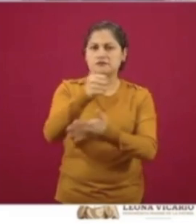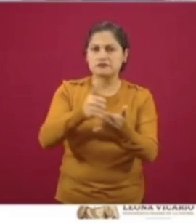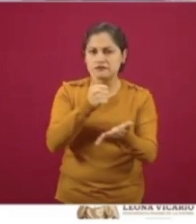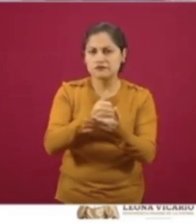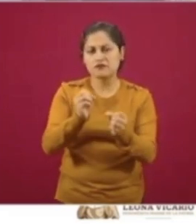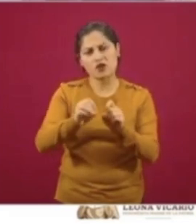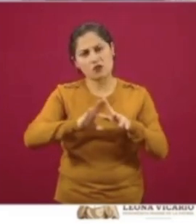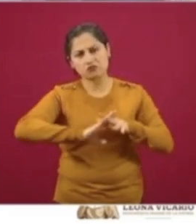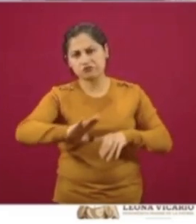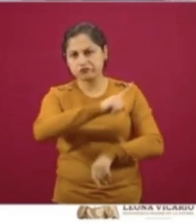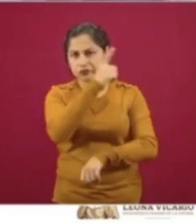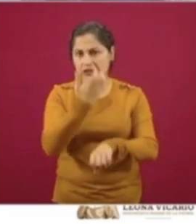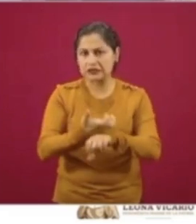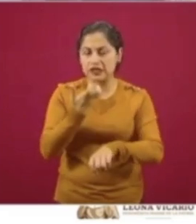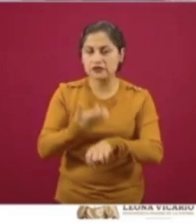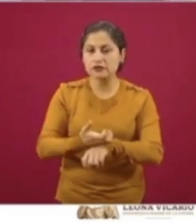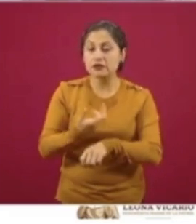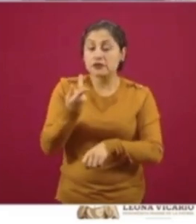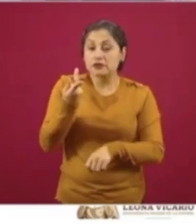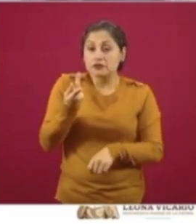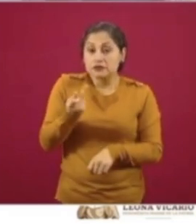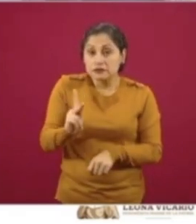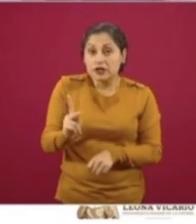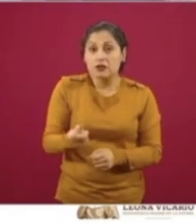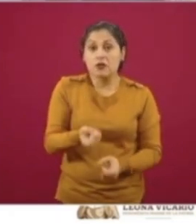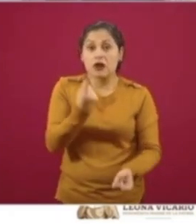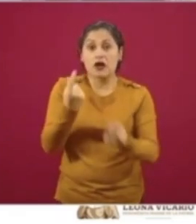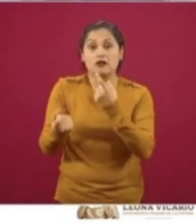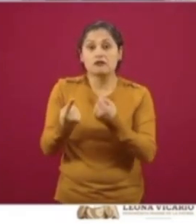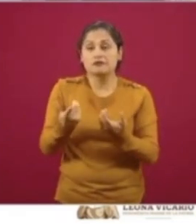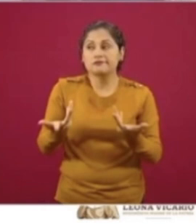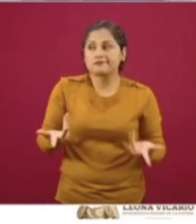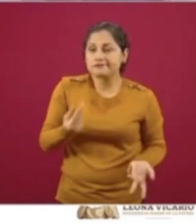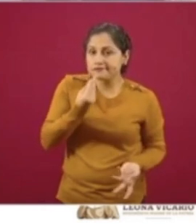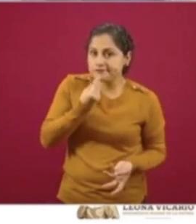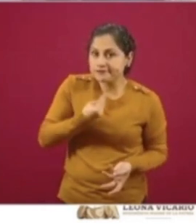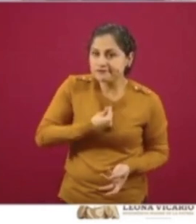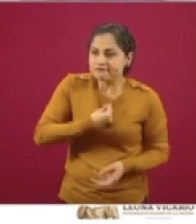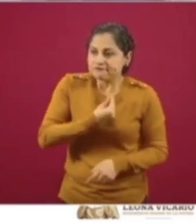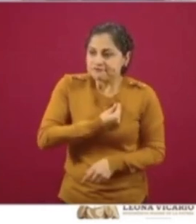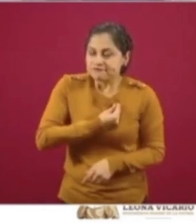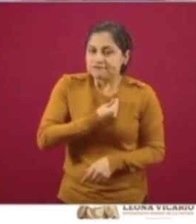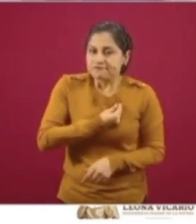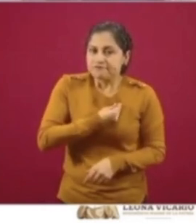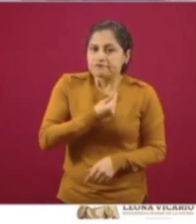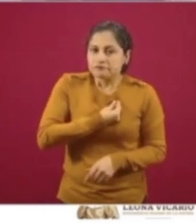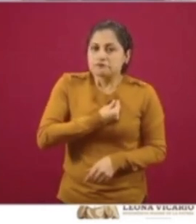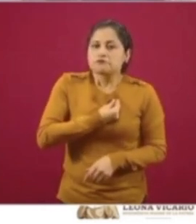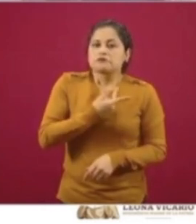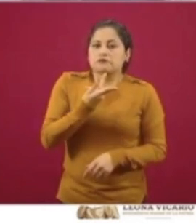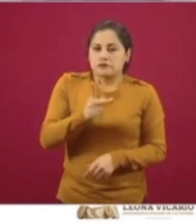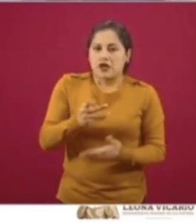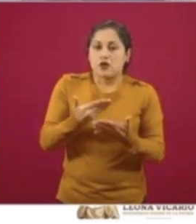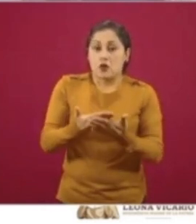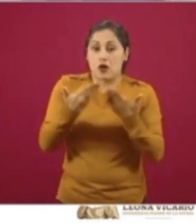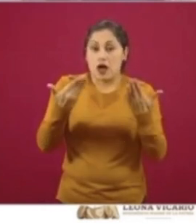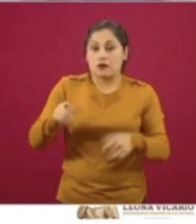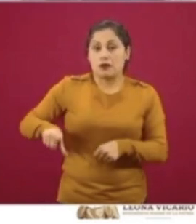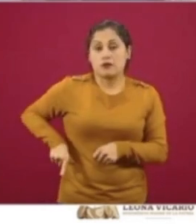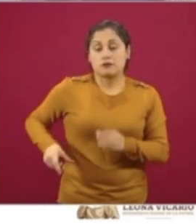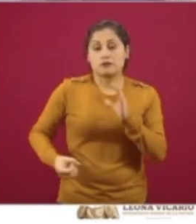no les dejaron más alternativa en muchos casos pero sobrevivieron y hoy nosotros este gobierno de la cuarta transformación